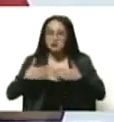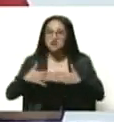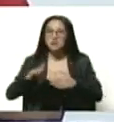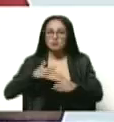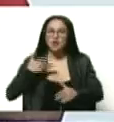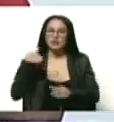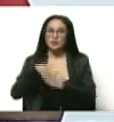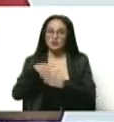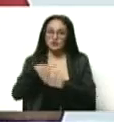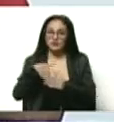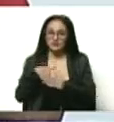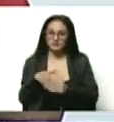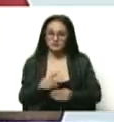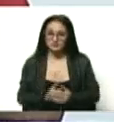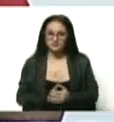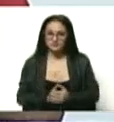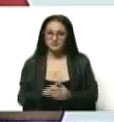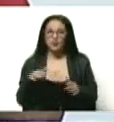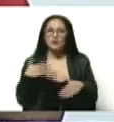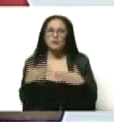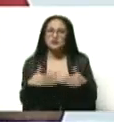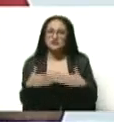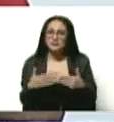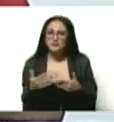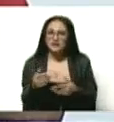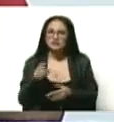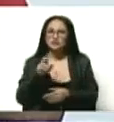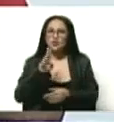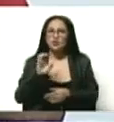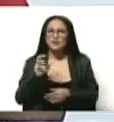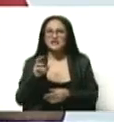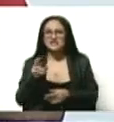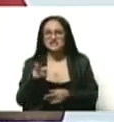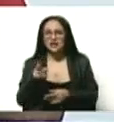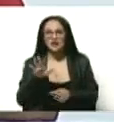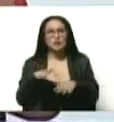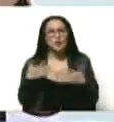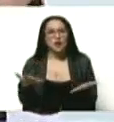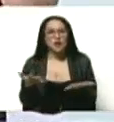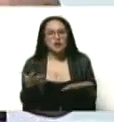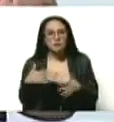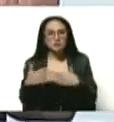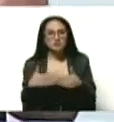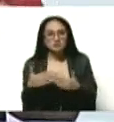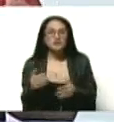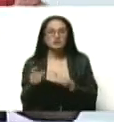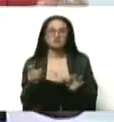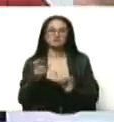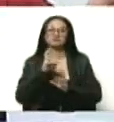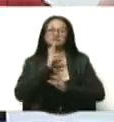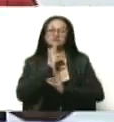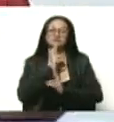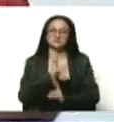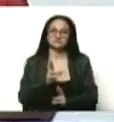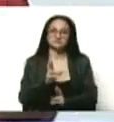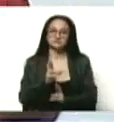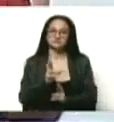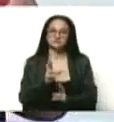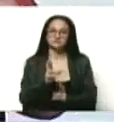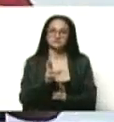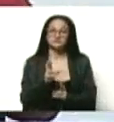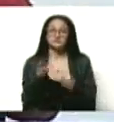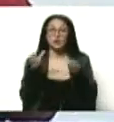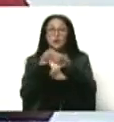la que quiera. ¿Qué procedimiento se aplica en las UVC donde ocurre un empate en el primer lugar? Nada, se reporta con el empate y luego los